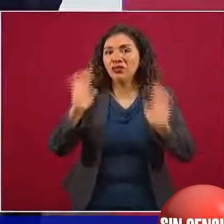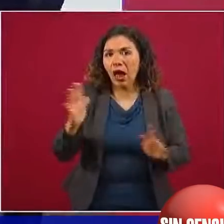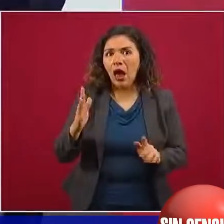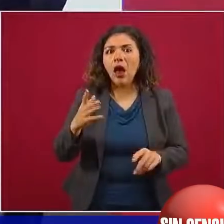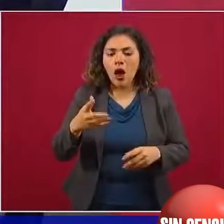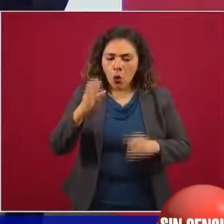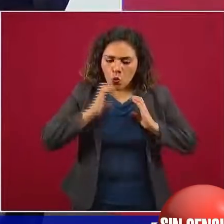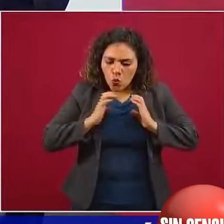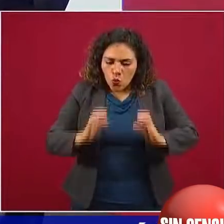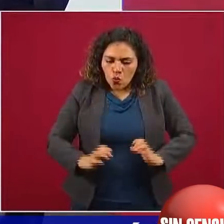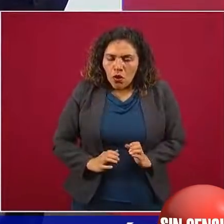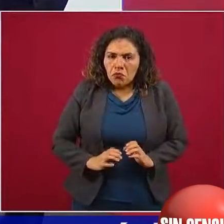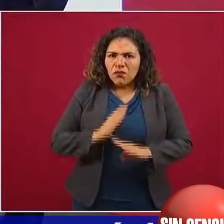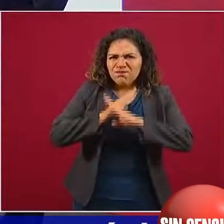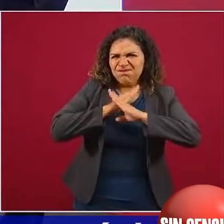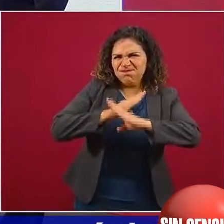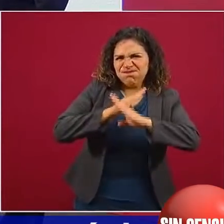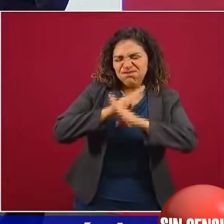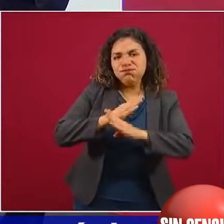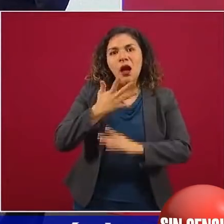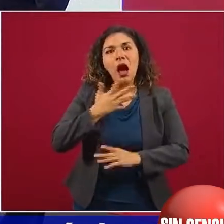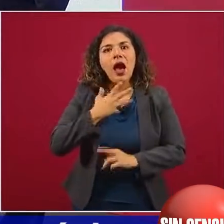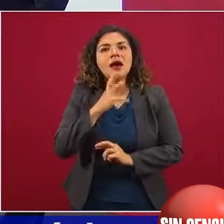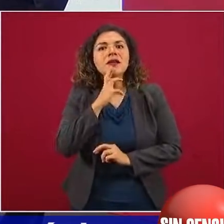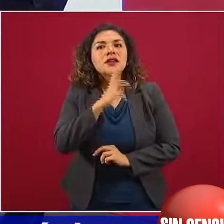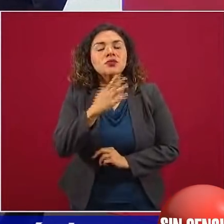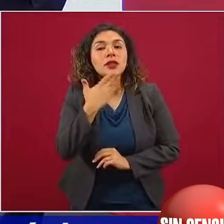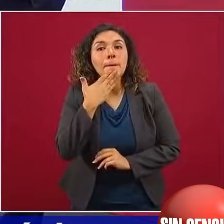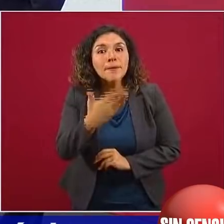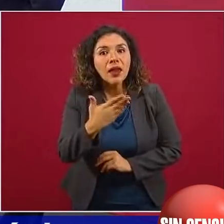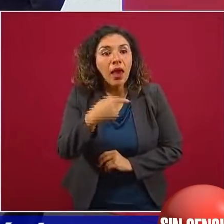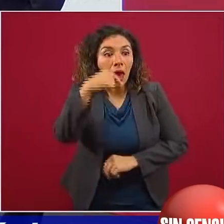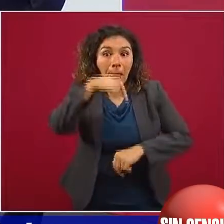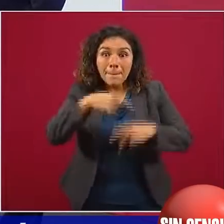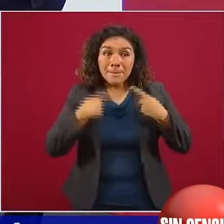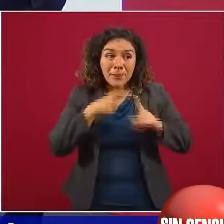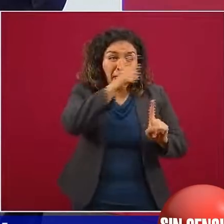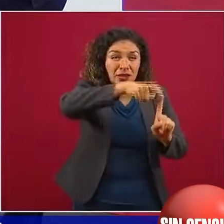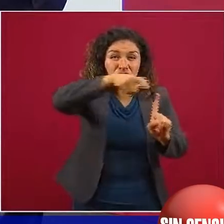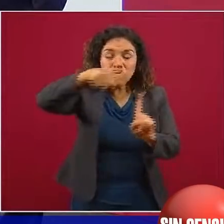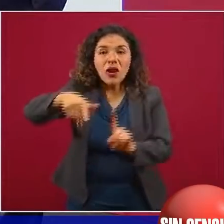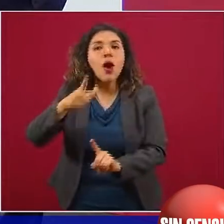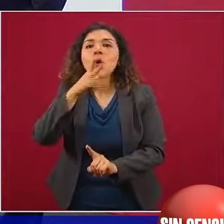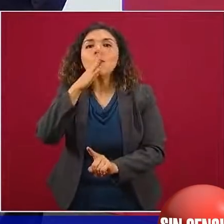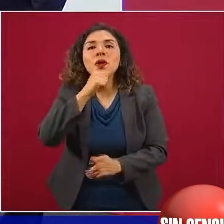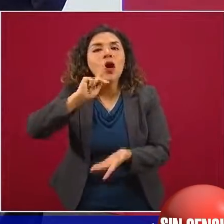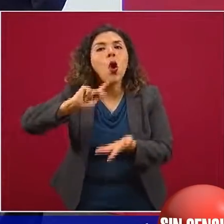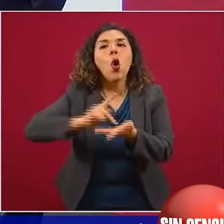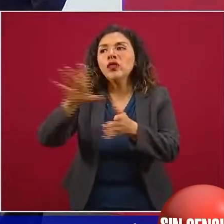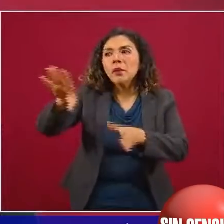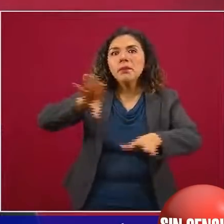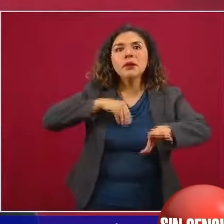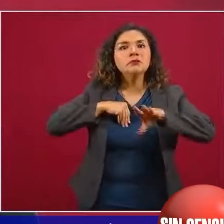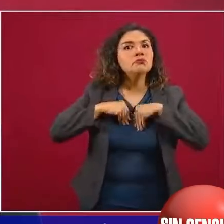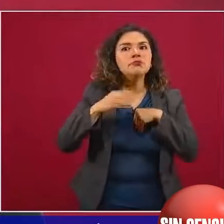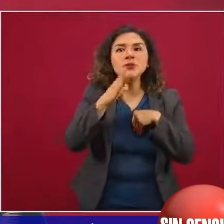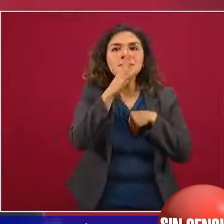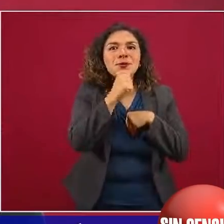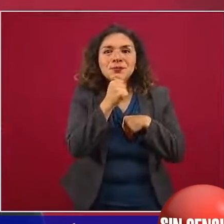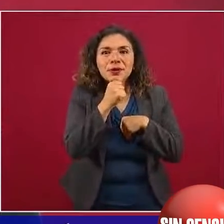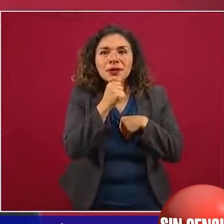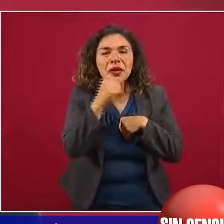inmune, no necesariamente por anticuerpos, y que ya no se pueden contagiar por lo menos en un periodo razonable para que no